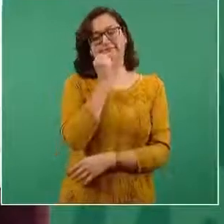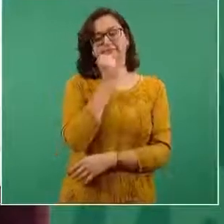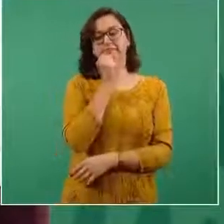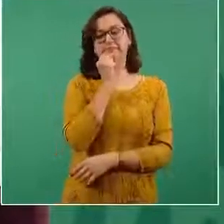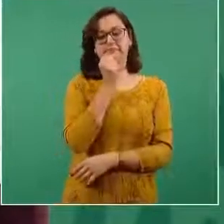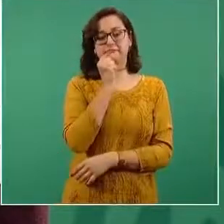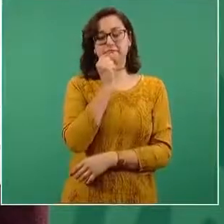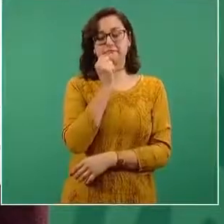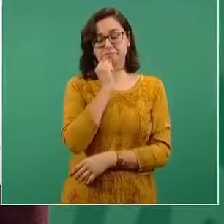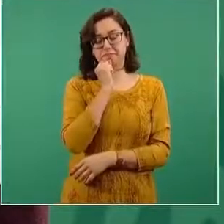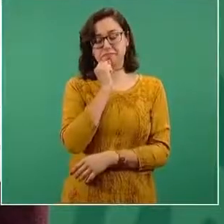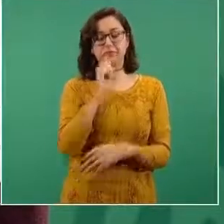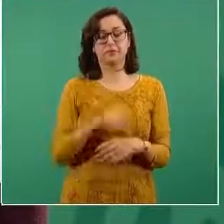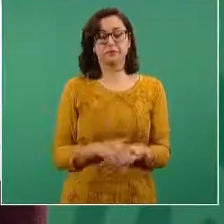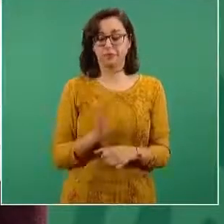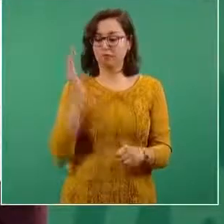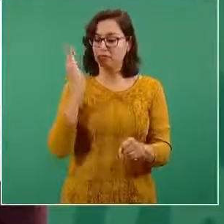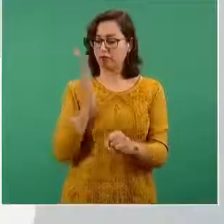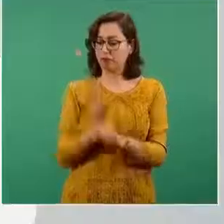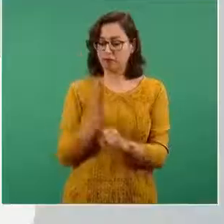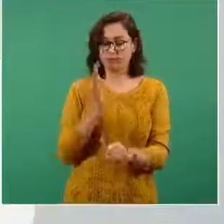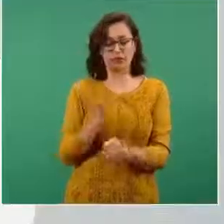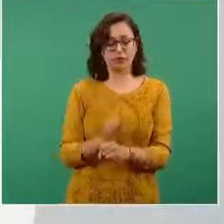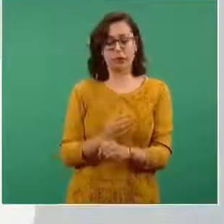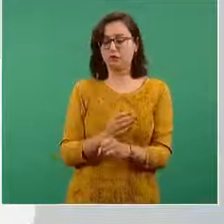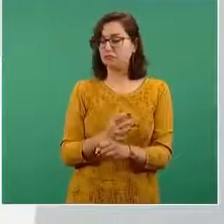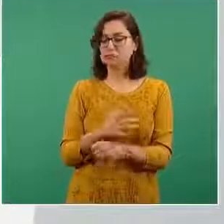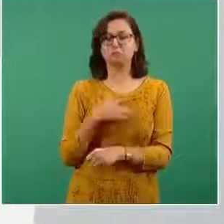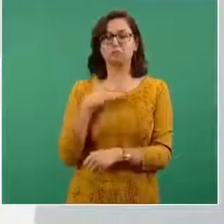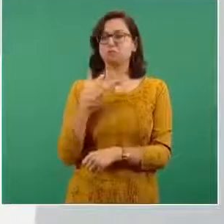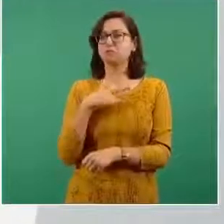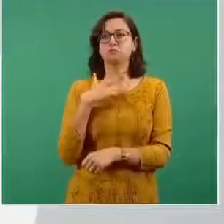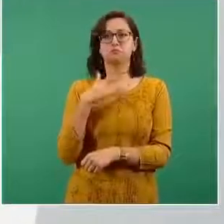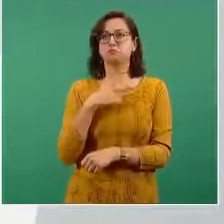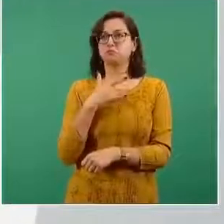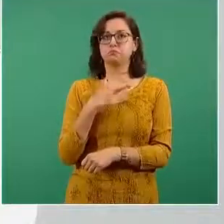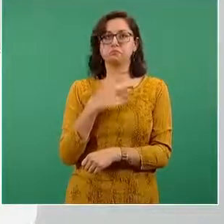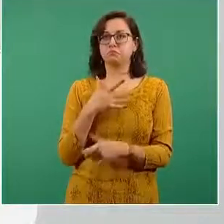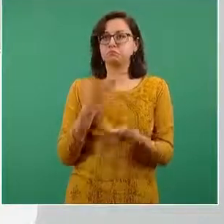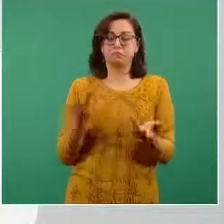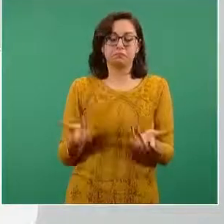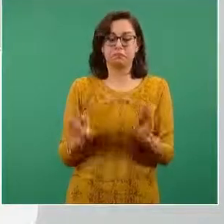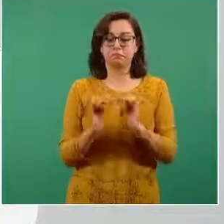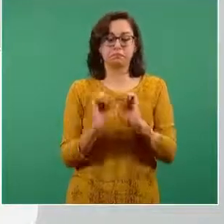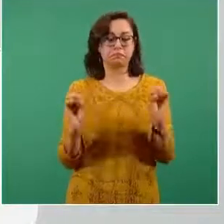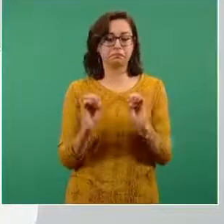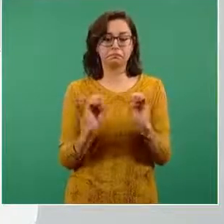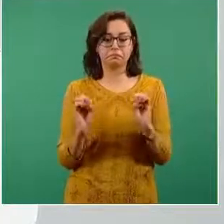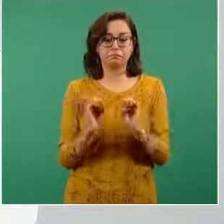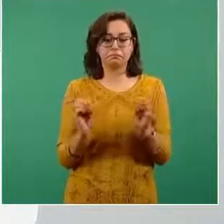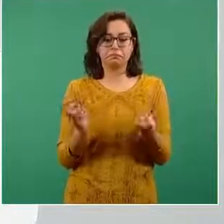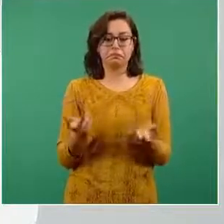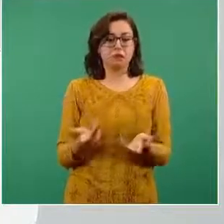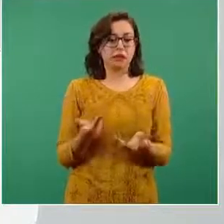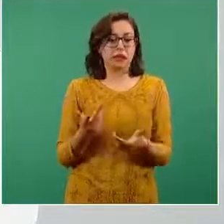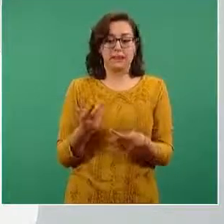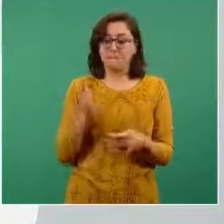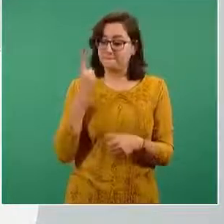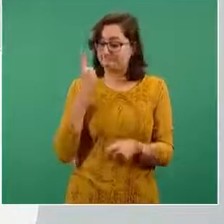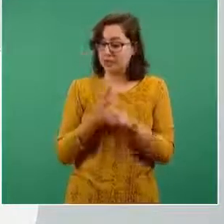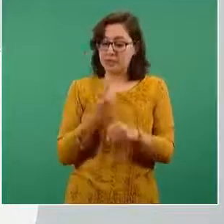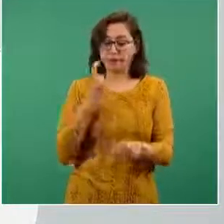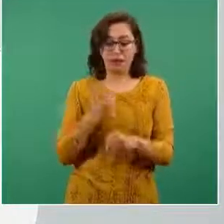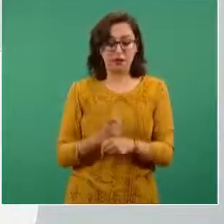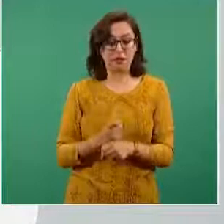estrategia nacional. Pero en estos momentos todavía no hay esa perspectiva. En estos momentos, de hecho, el principal objetivo es continuar